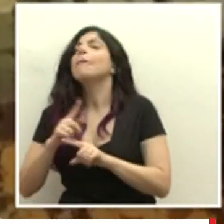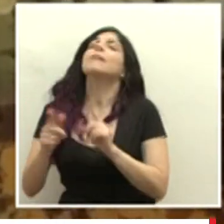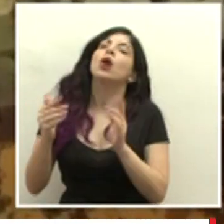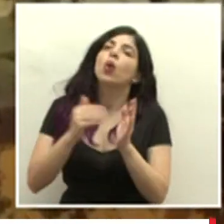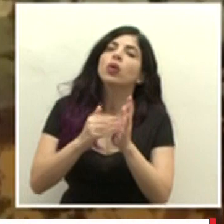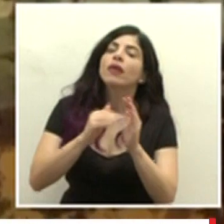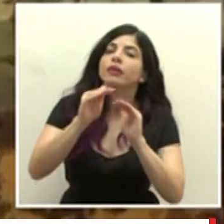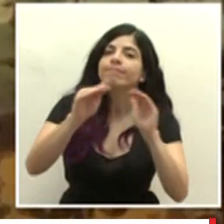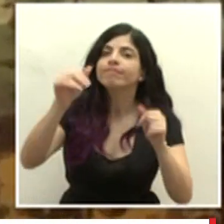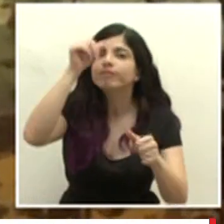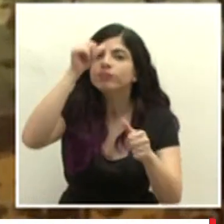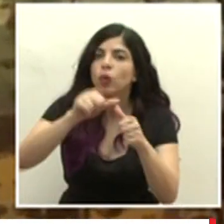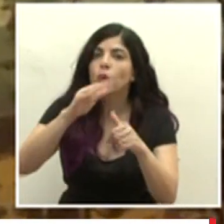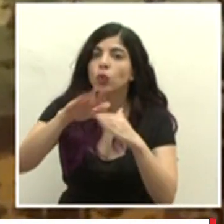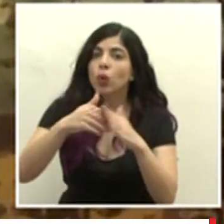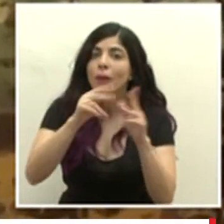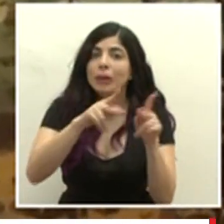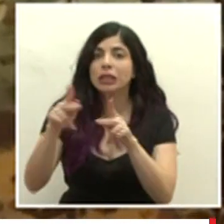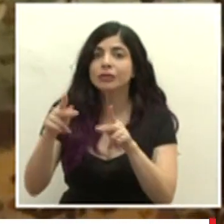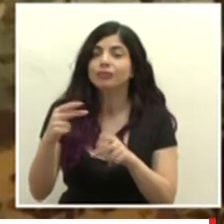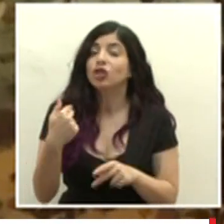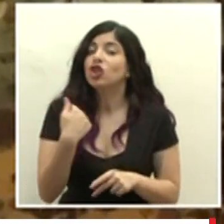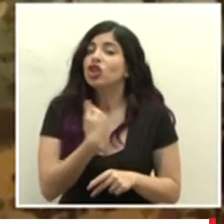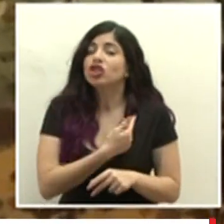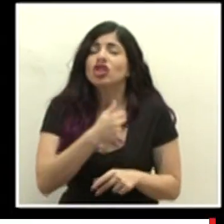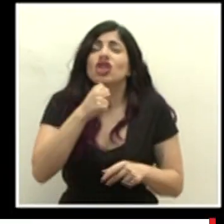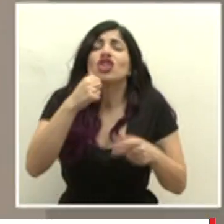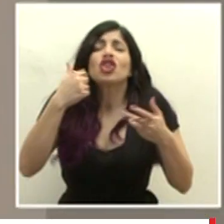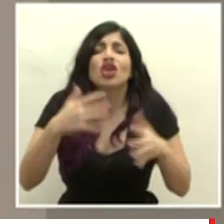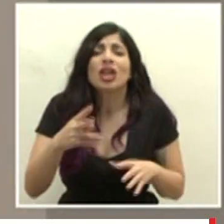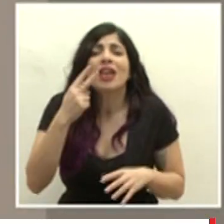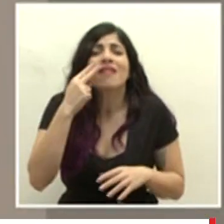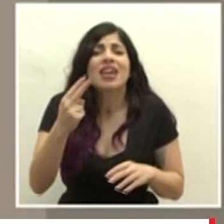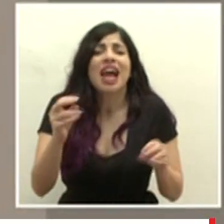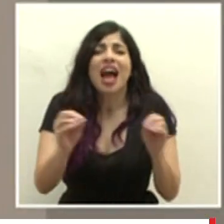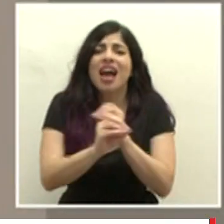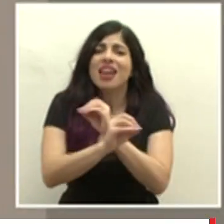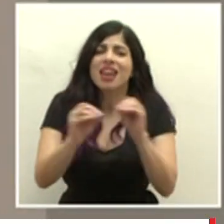toda la población, no queremos ver a nadie en